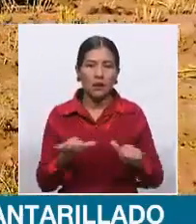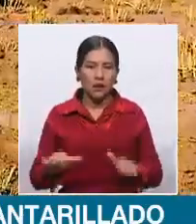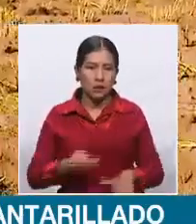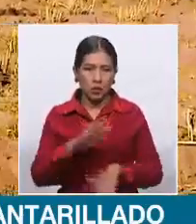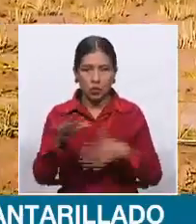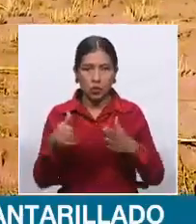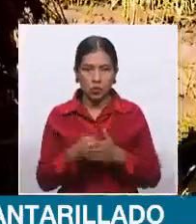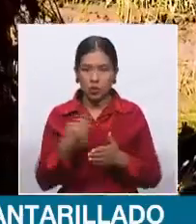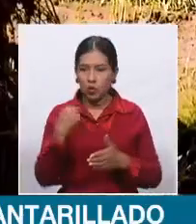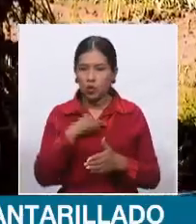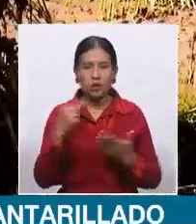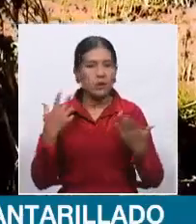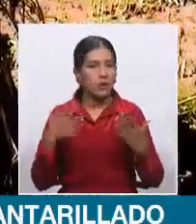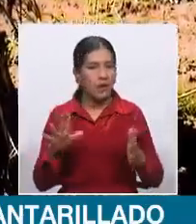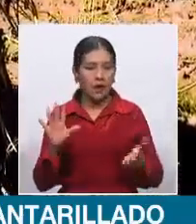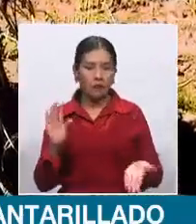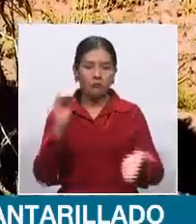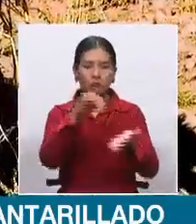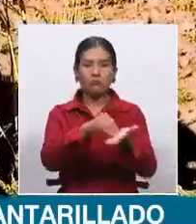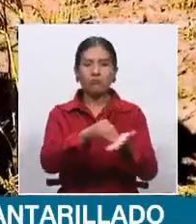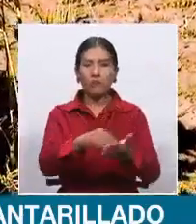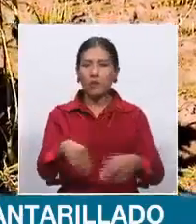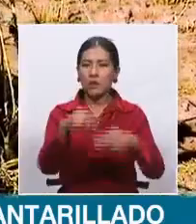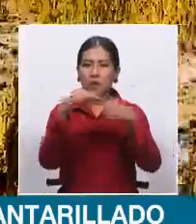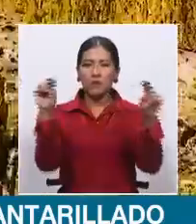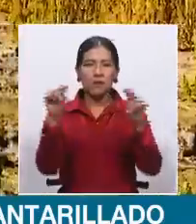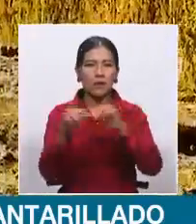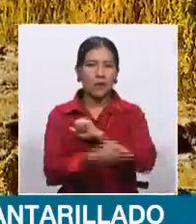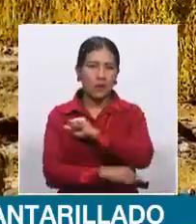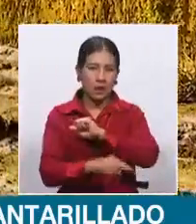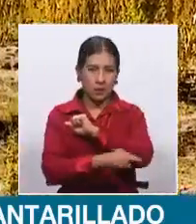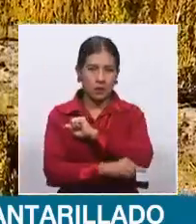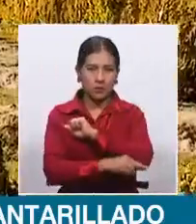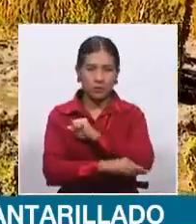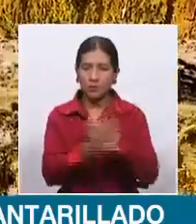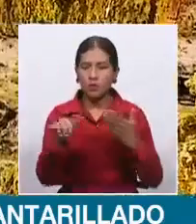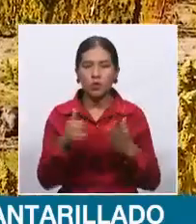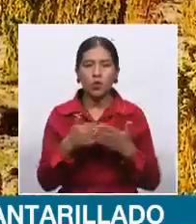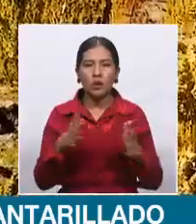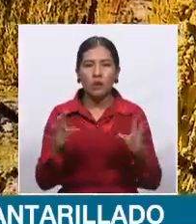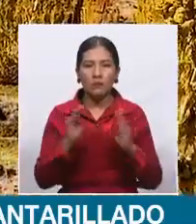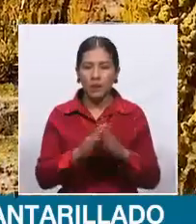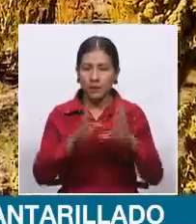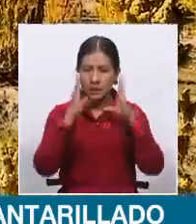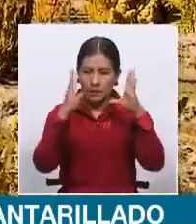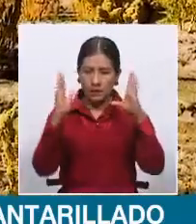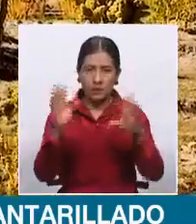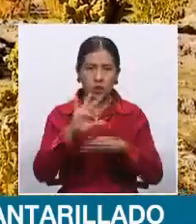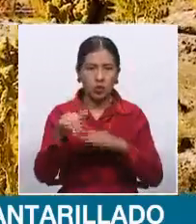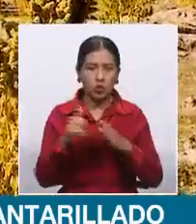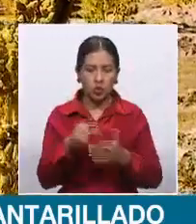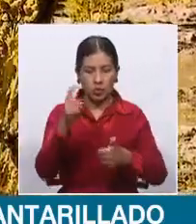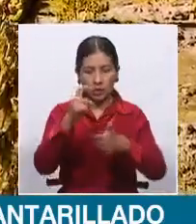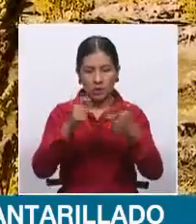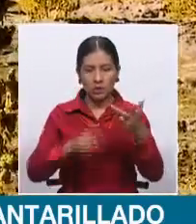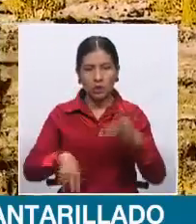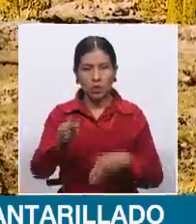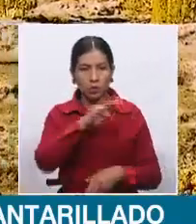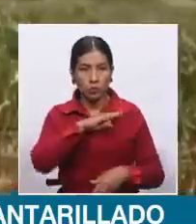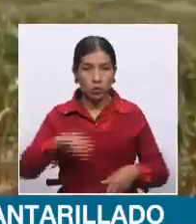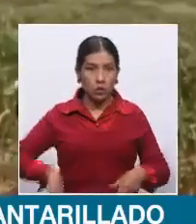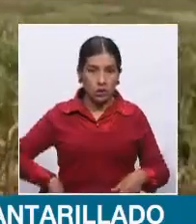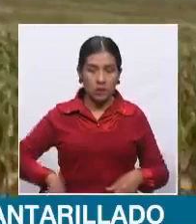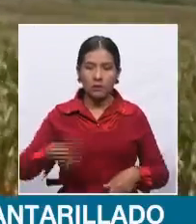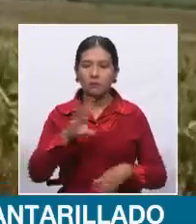ya estamos implementando a nivel nacional, ¿no? Haciendo caso a todas las demandas de los municipios,